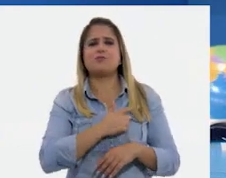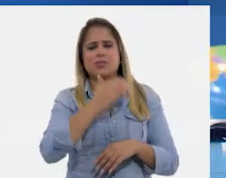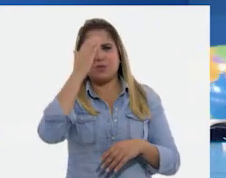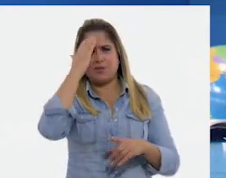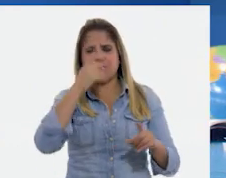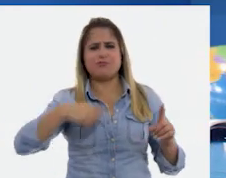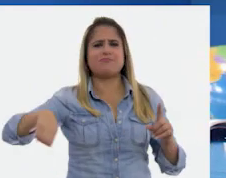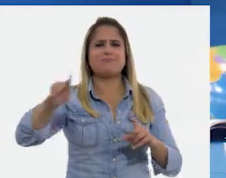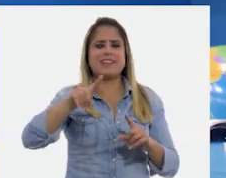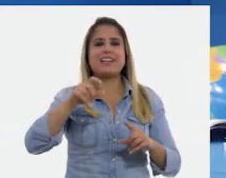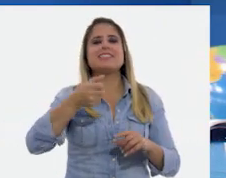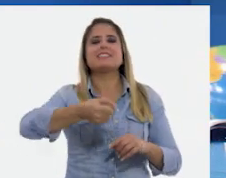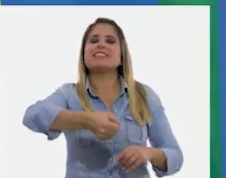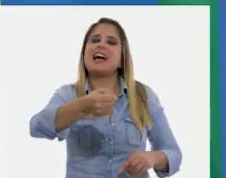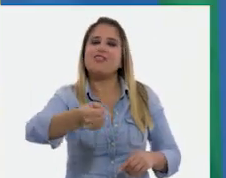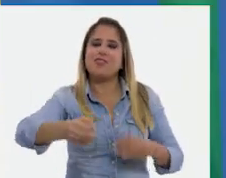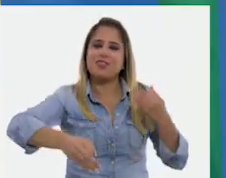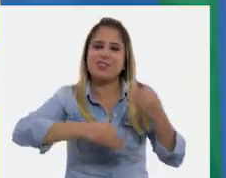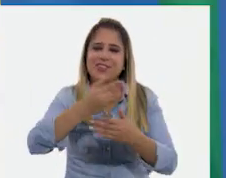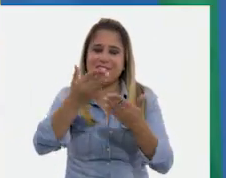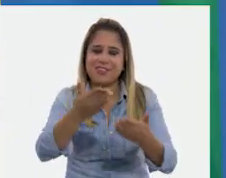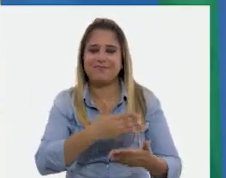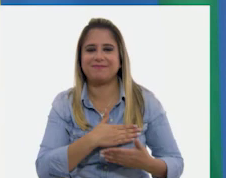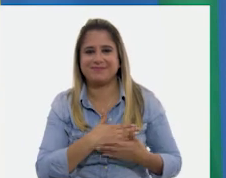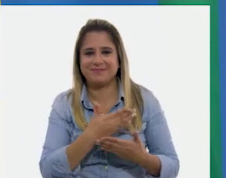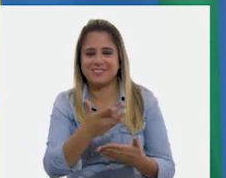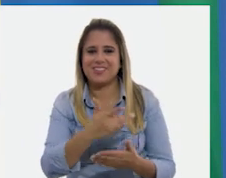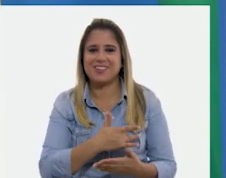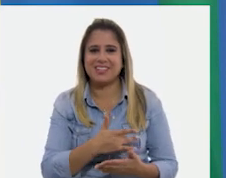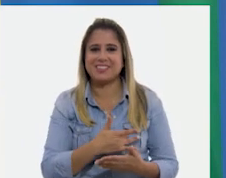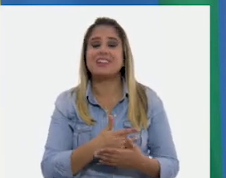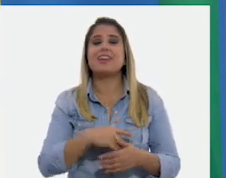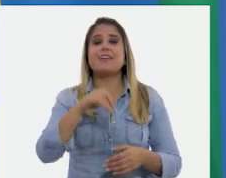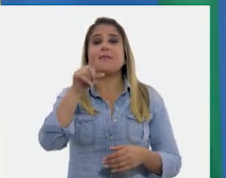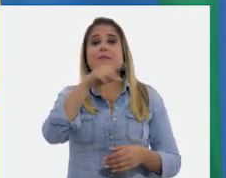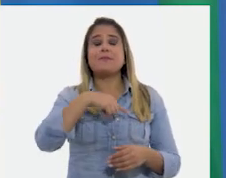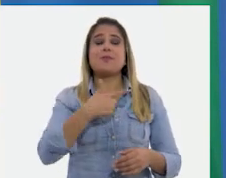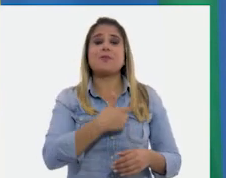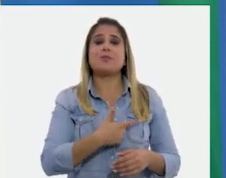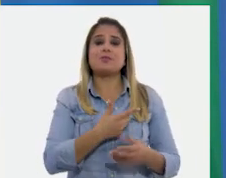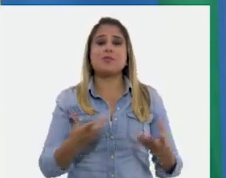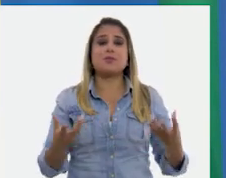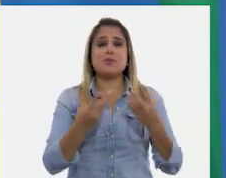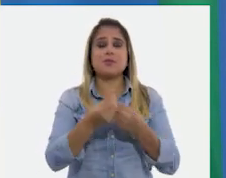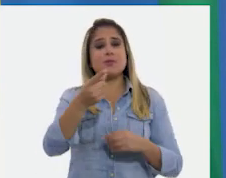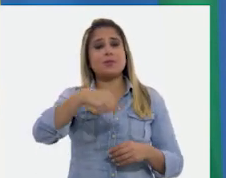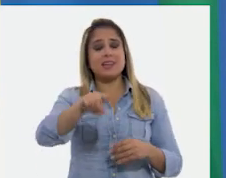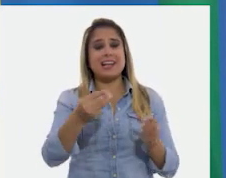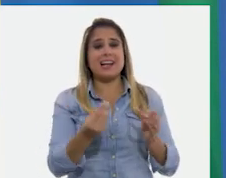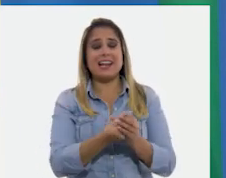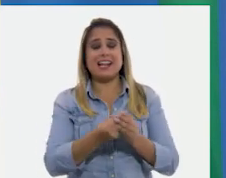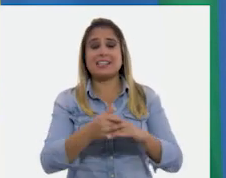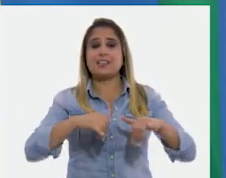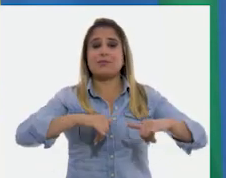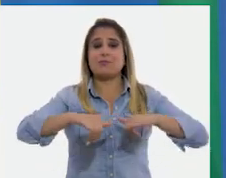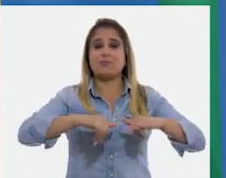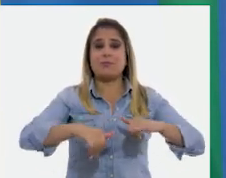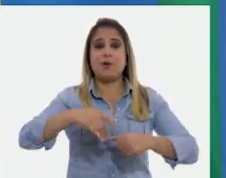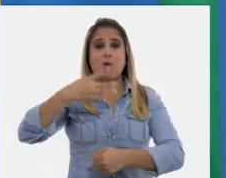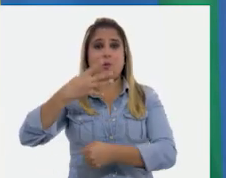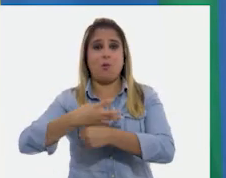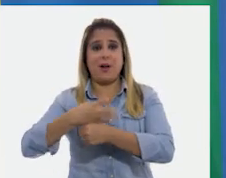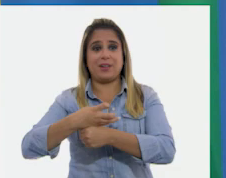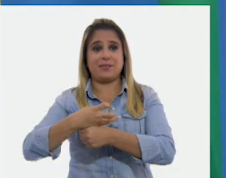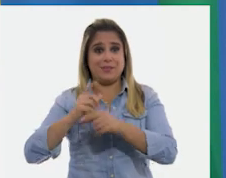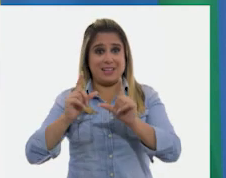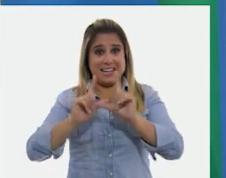saludo con mano en el corazón. Igualmente, maestra, muchas gracias. Vamos a tener el gusto de estar con ustedes en esta clase de geografía de cuarto grado.